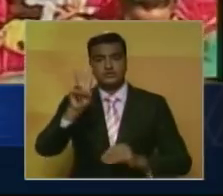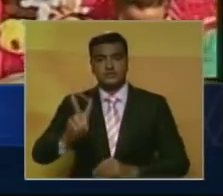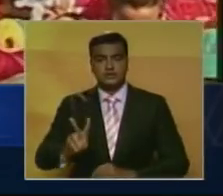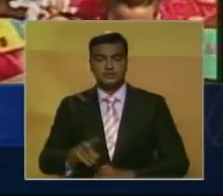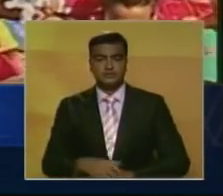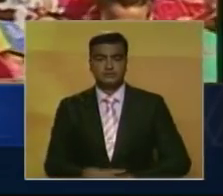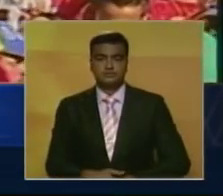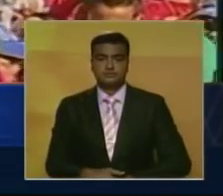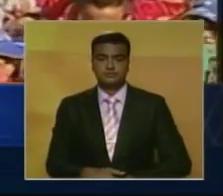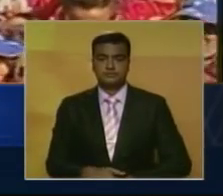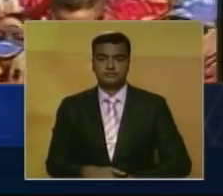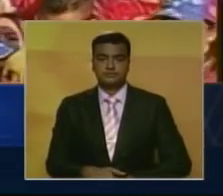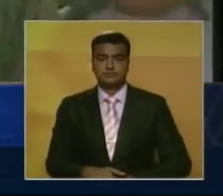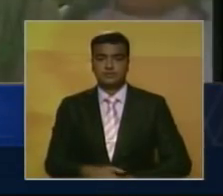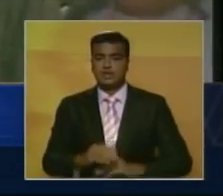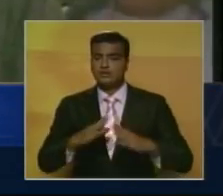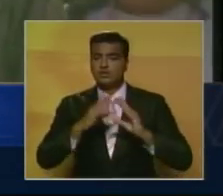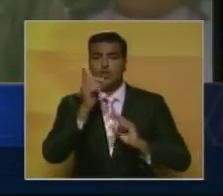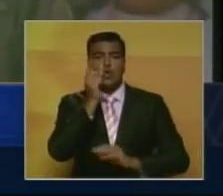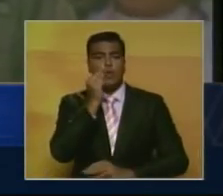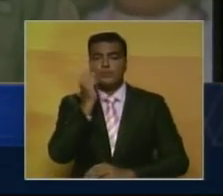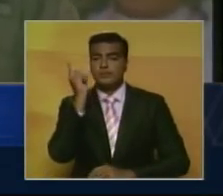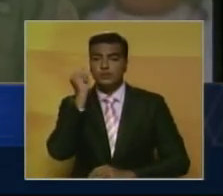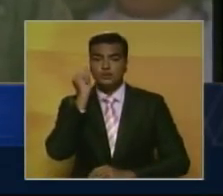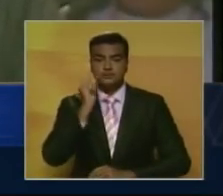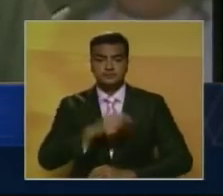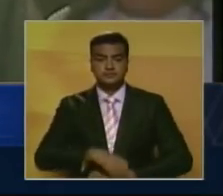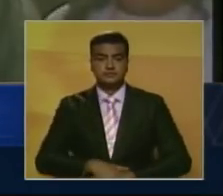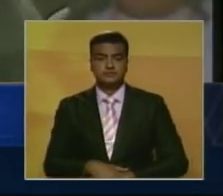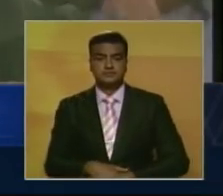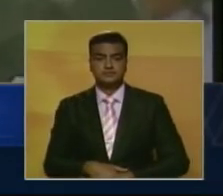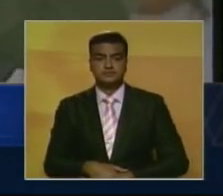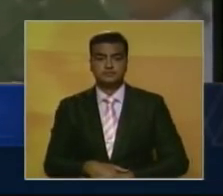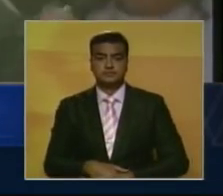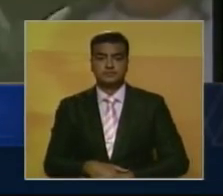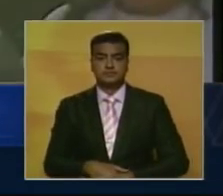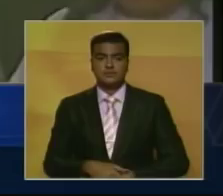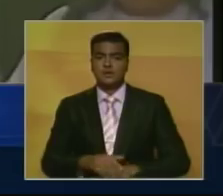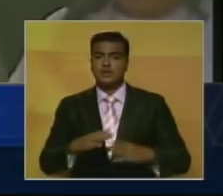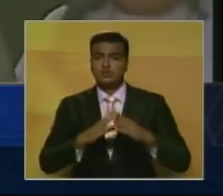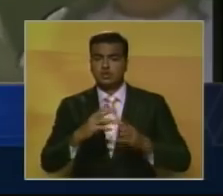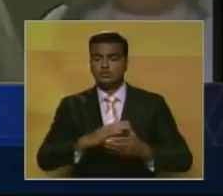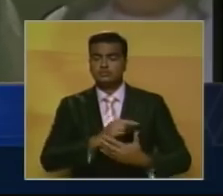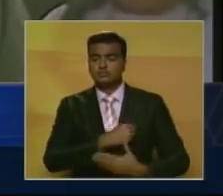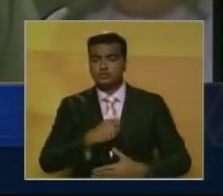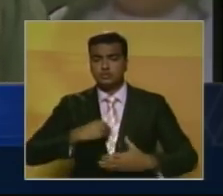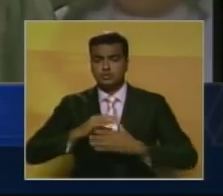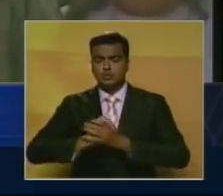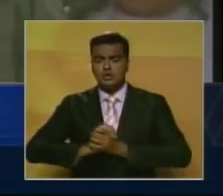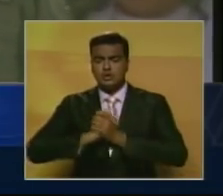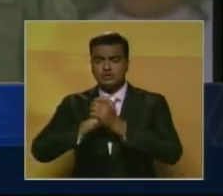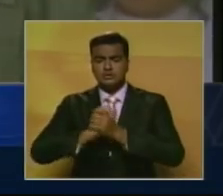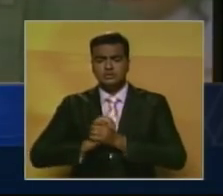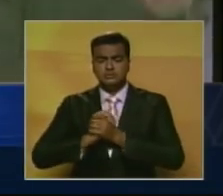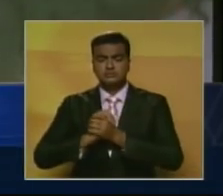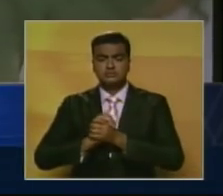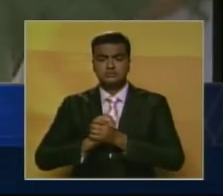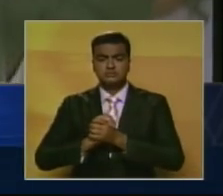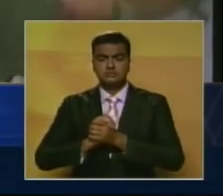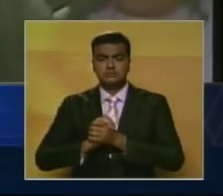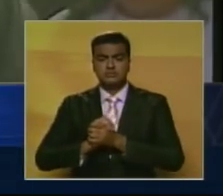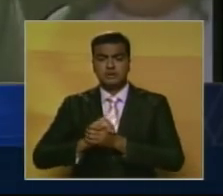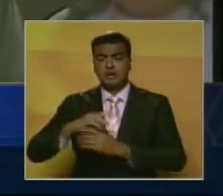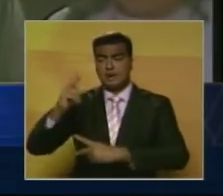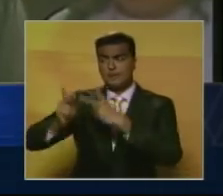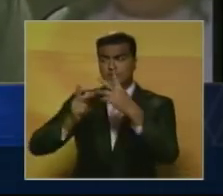venezolanos y a todas las venezolanas que eleváramos también nuestras oraciones para que la